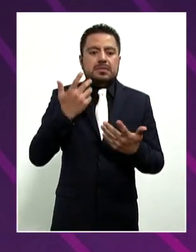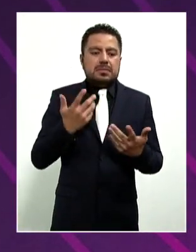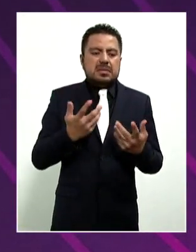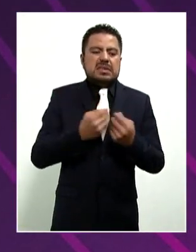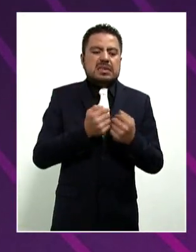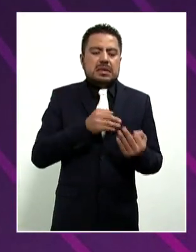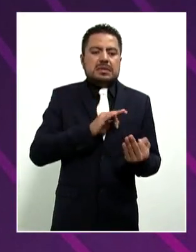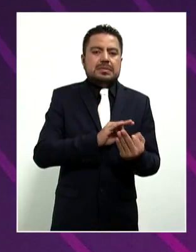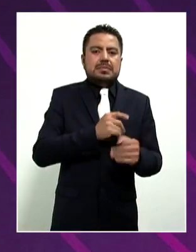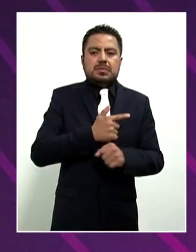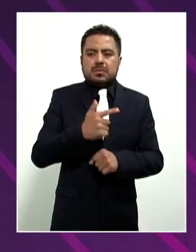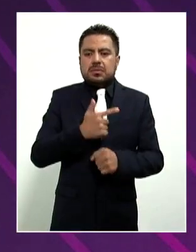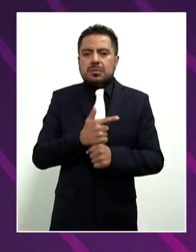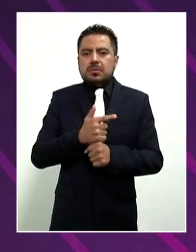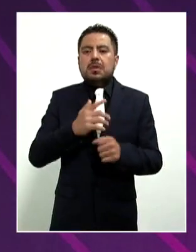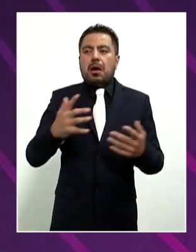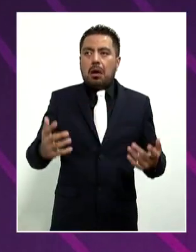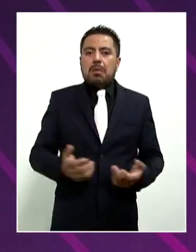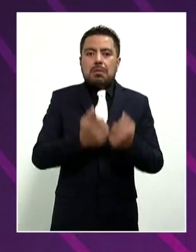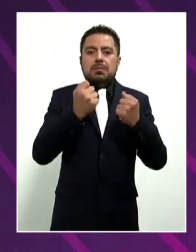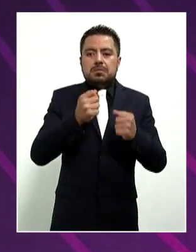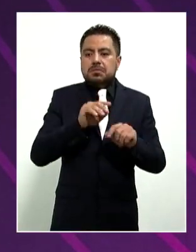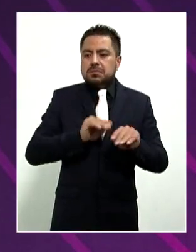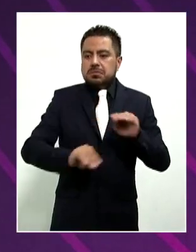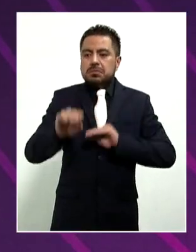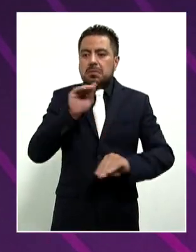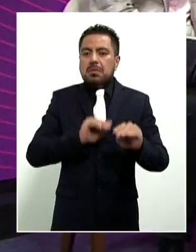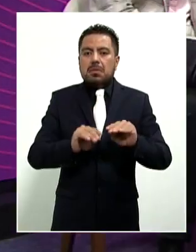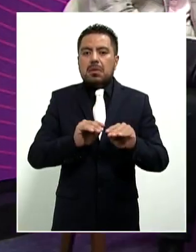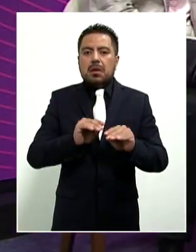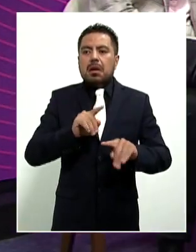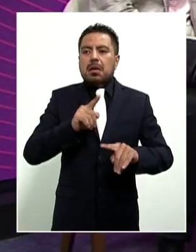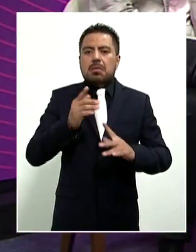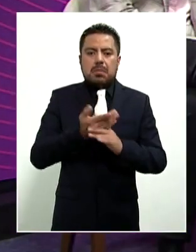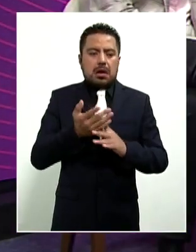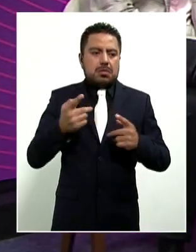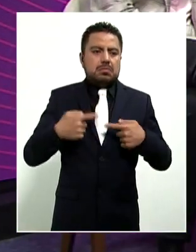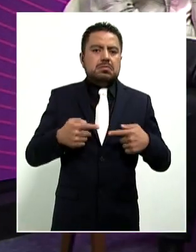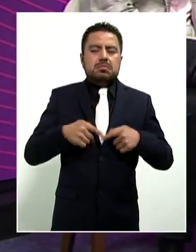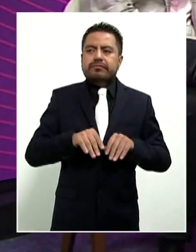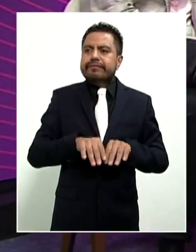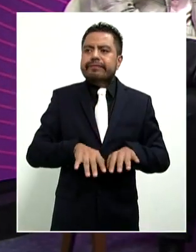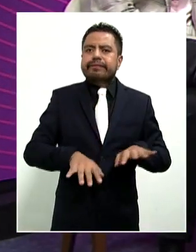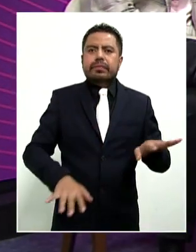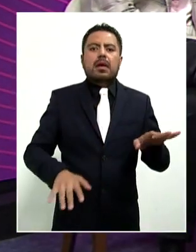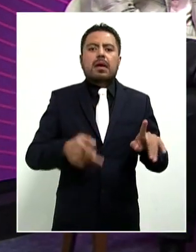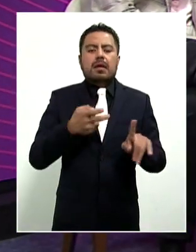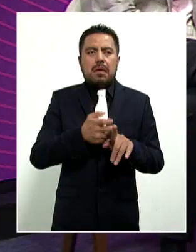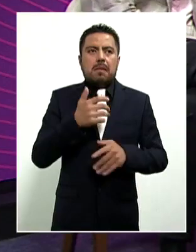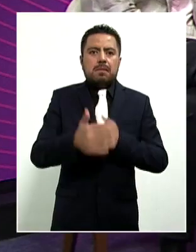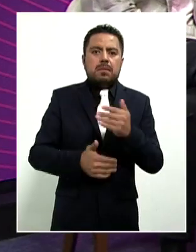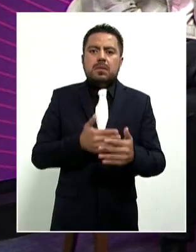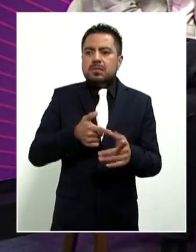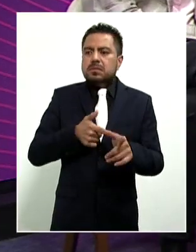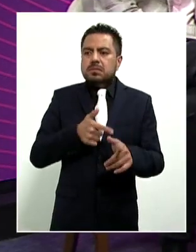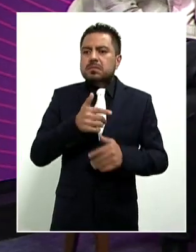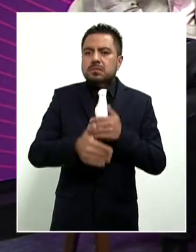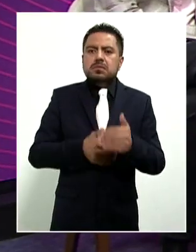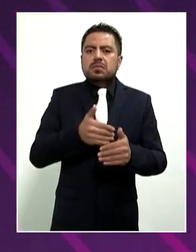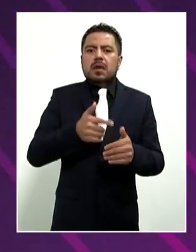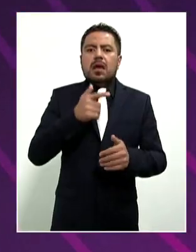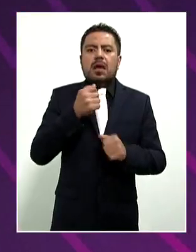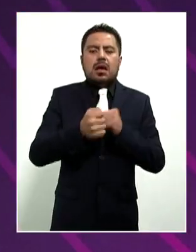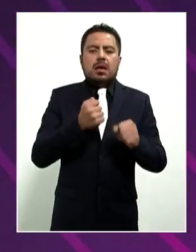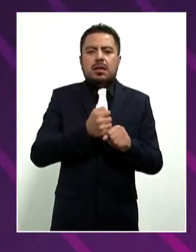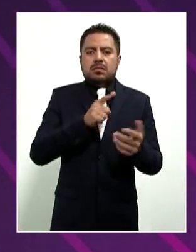en Guatemala. Pero se logra reubicar un poco menos de la mitad de la población, y este proceso continúa hasta el